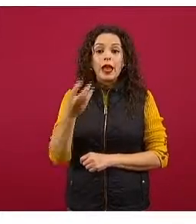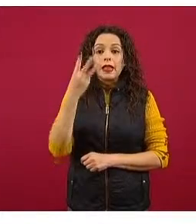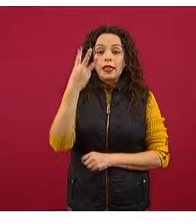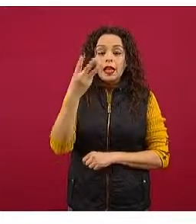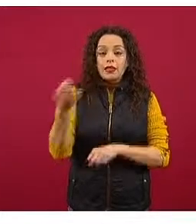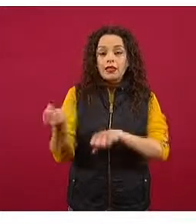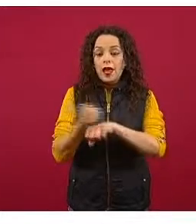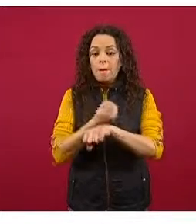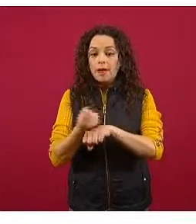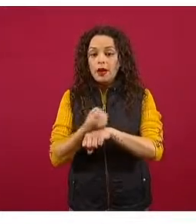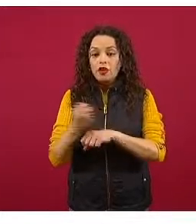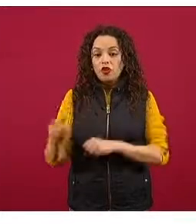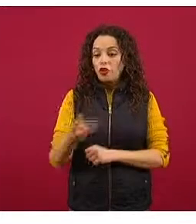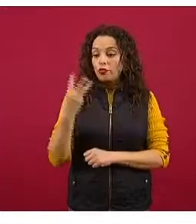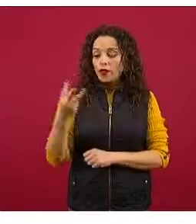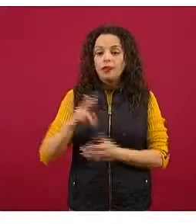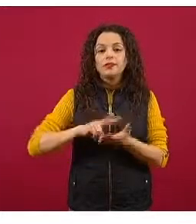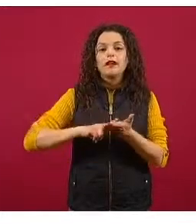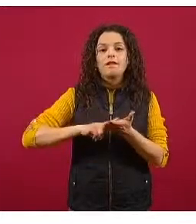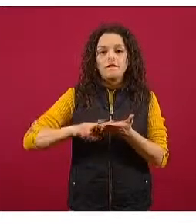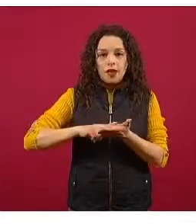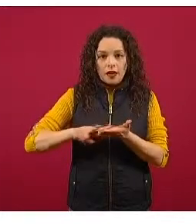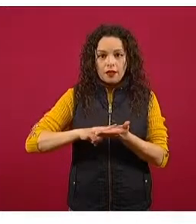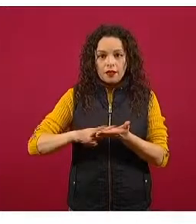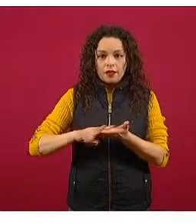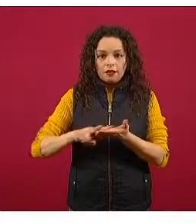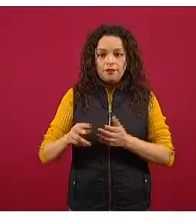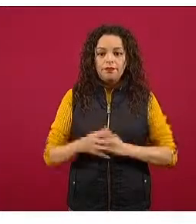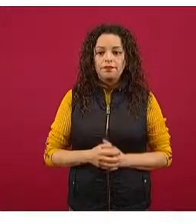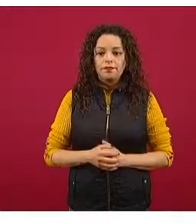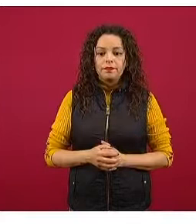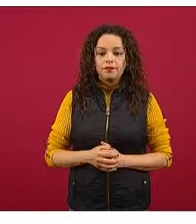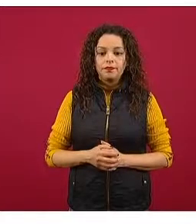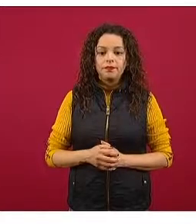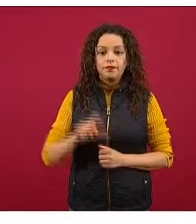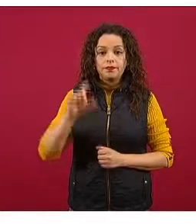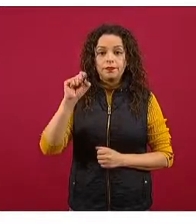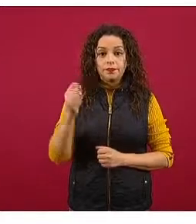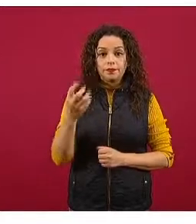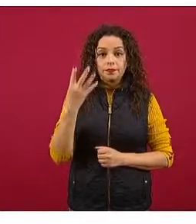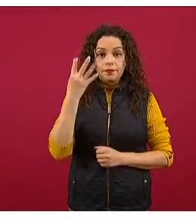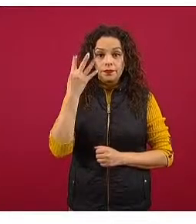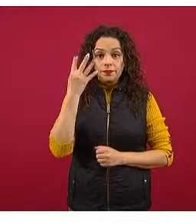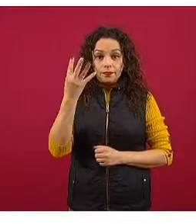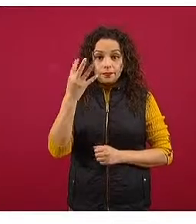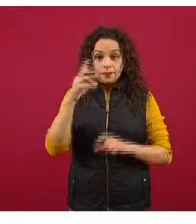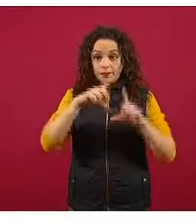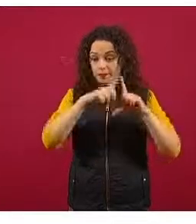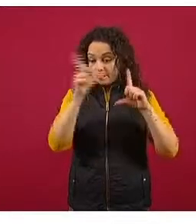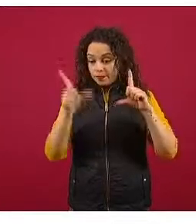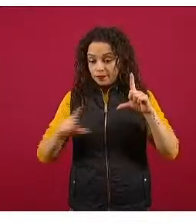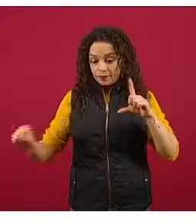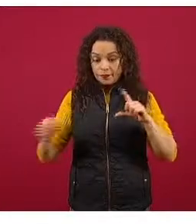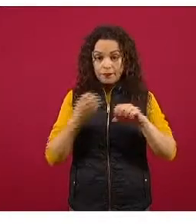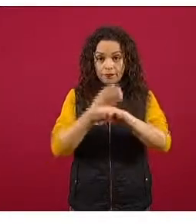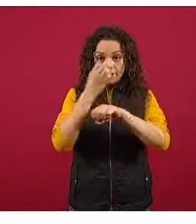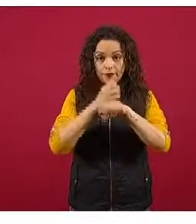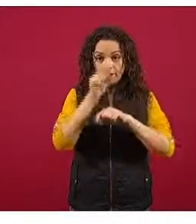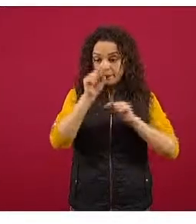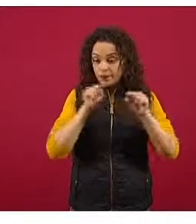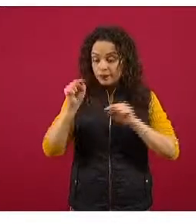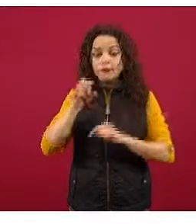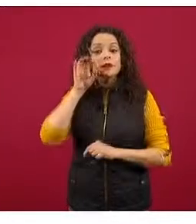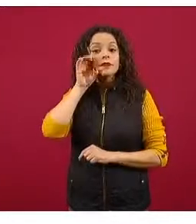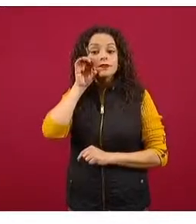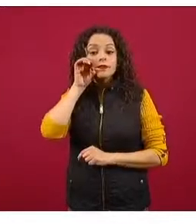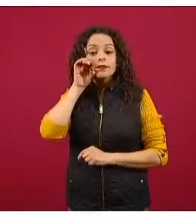3 estados en verde. De los 24 estados o entidades federativas en naranja, 10 son las que tienen